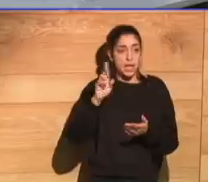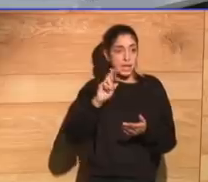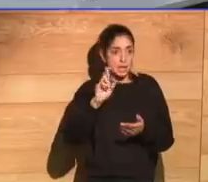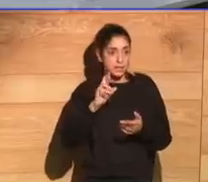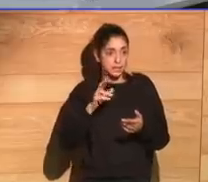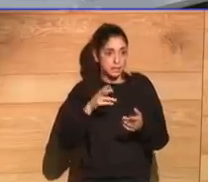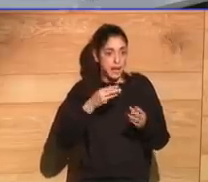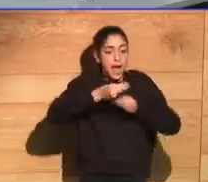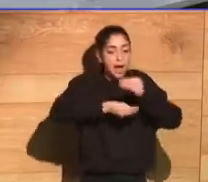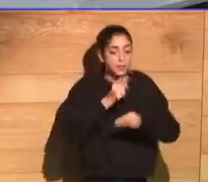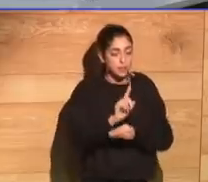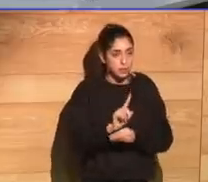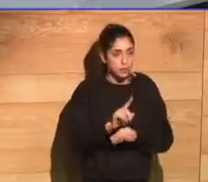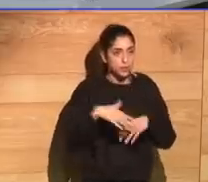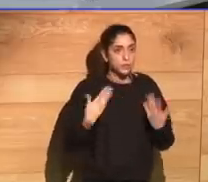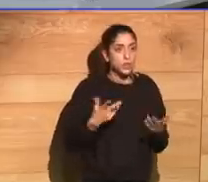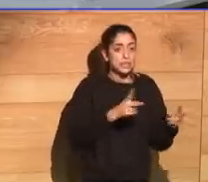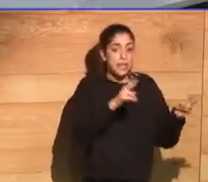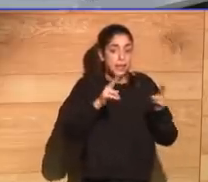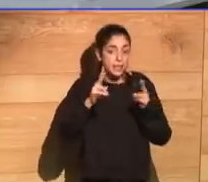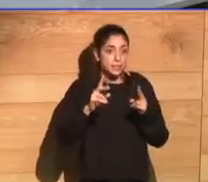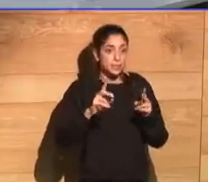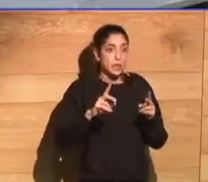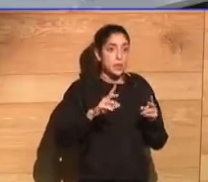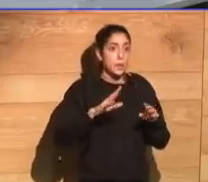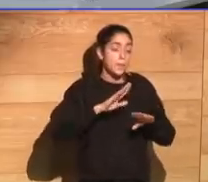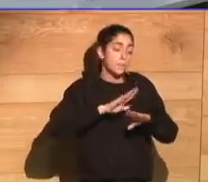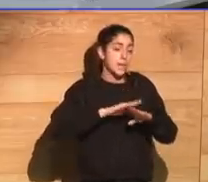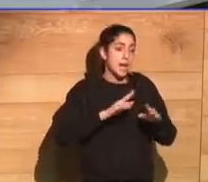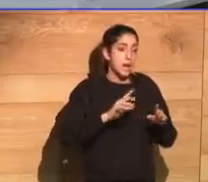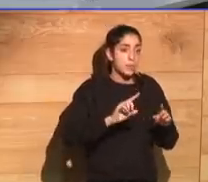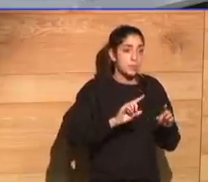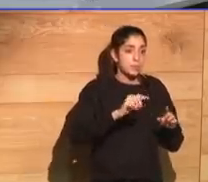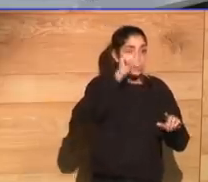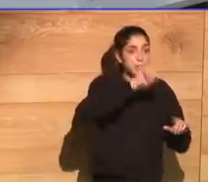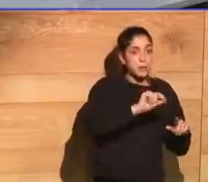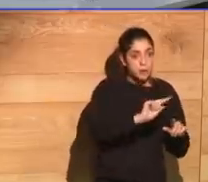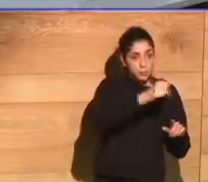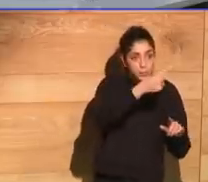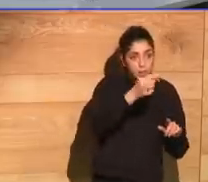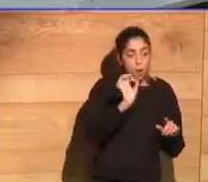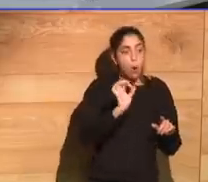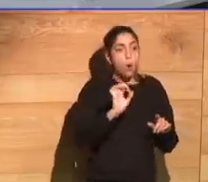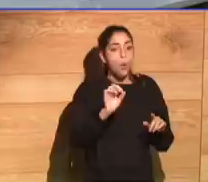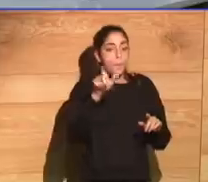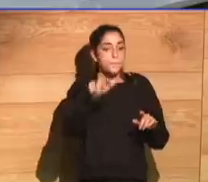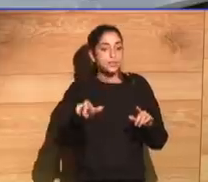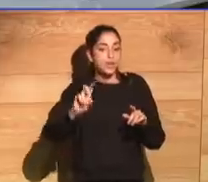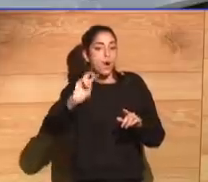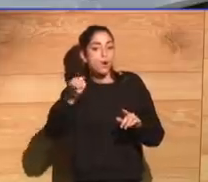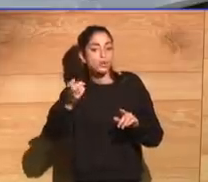mayoría de las escenas que vemos son o bien rodadas para la primera película y aprovechadas, o dobles de espaldas. Porque, es